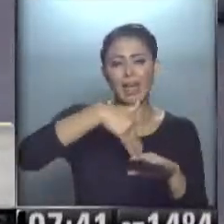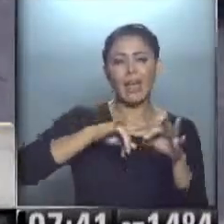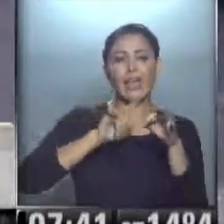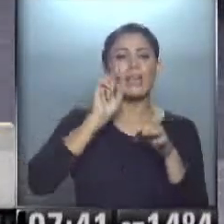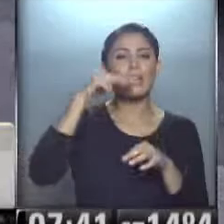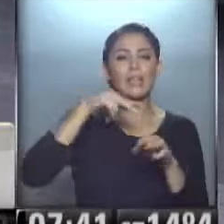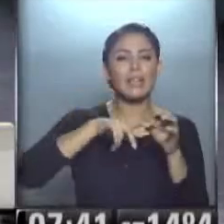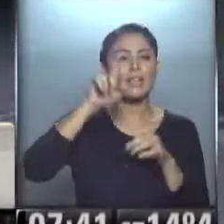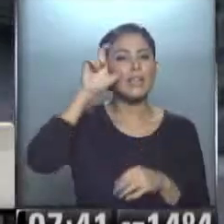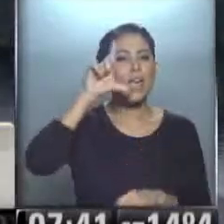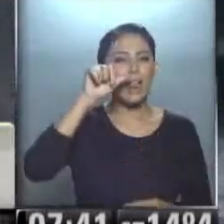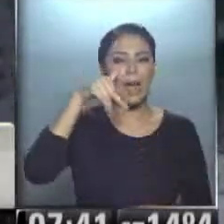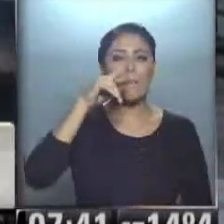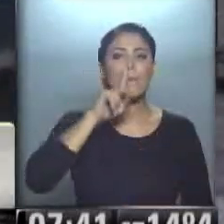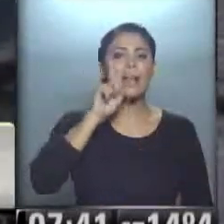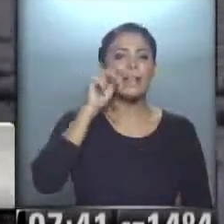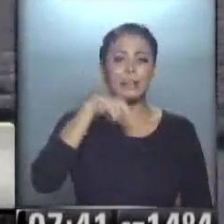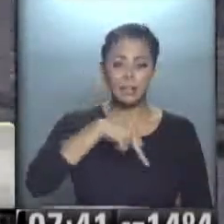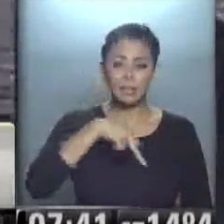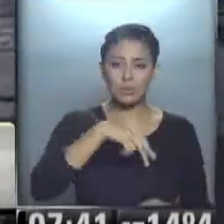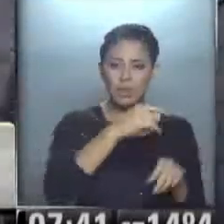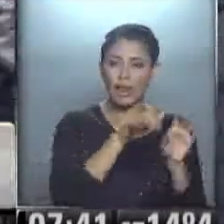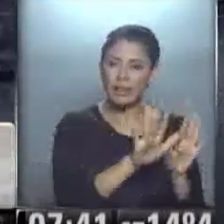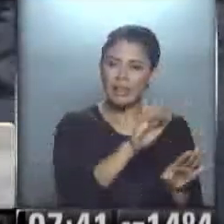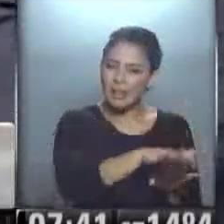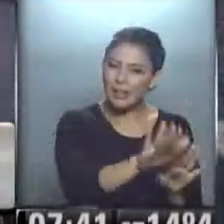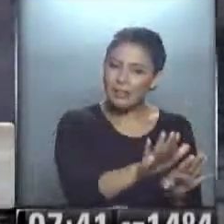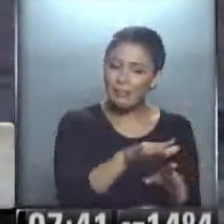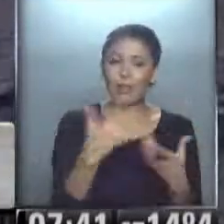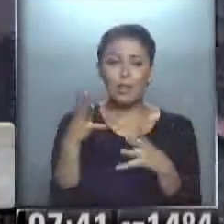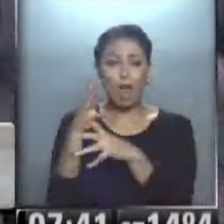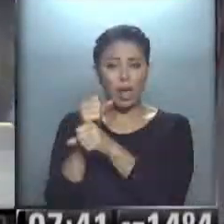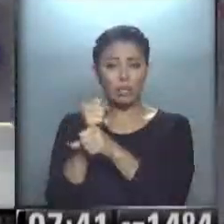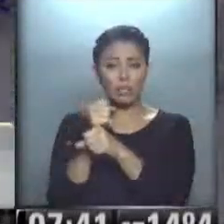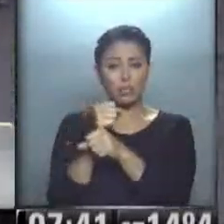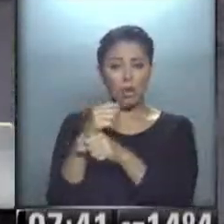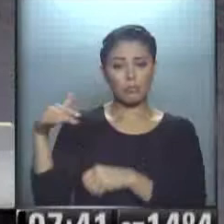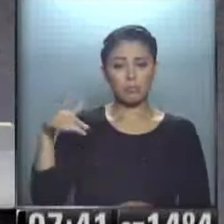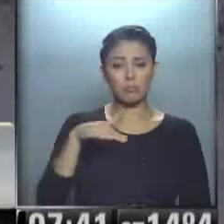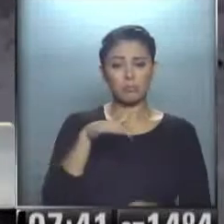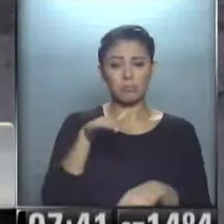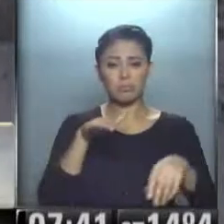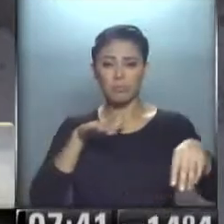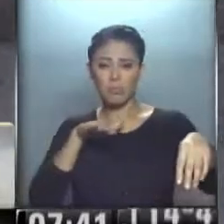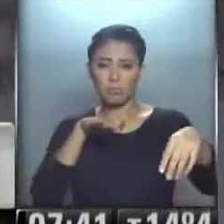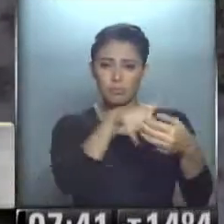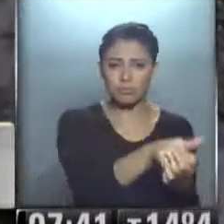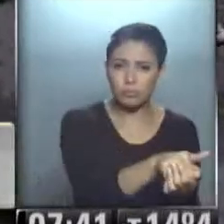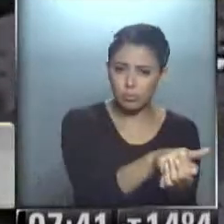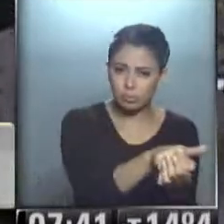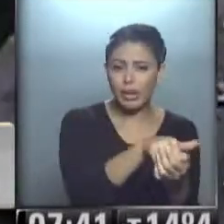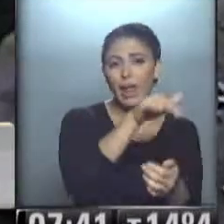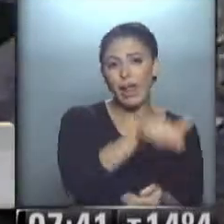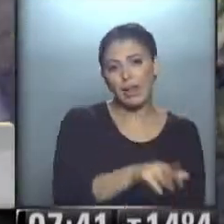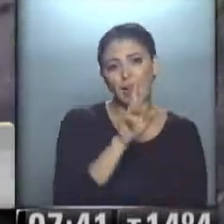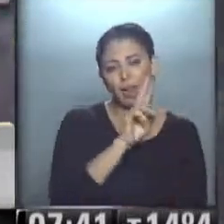colectivo desarrollo su recorrido la atropello y la nena